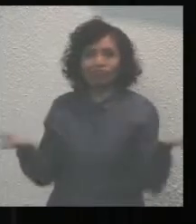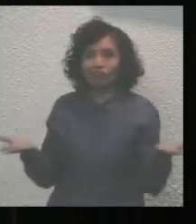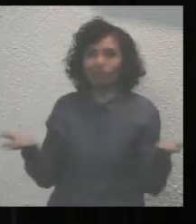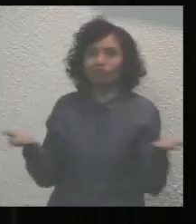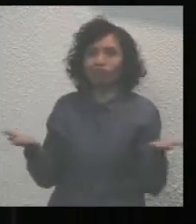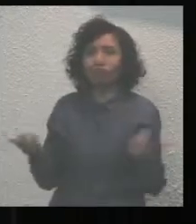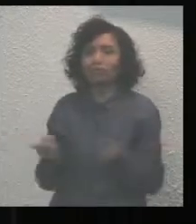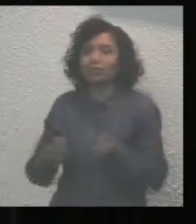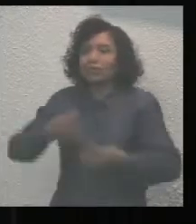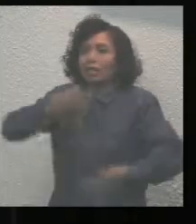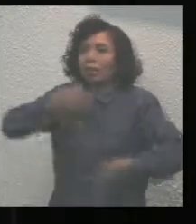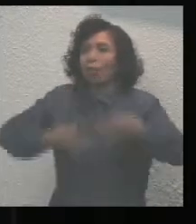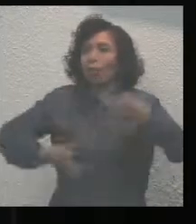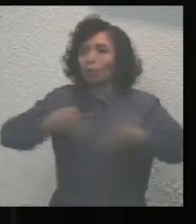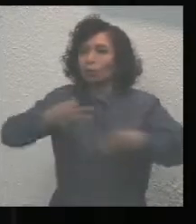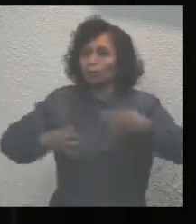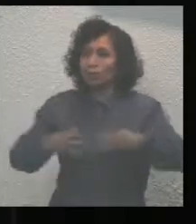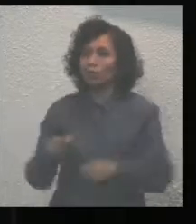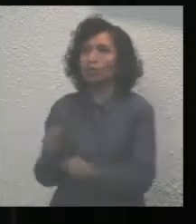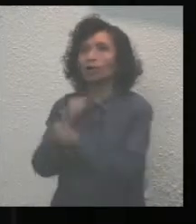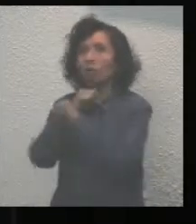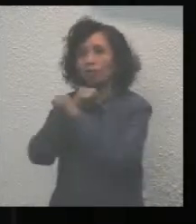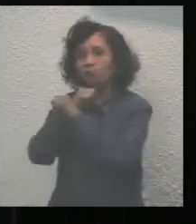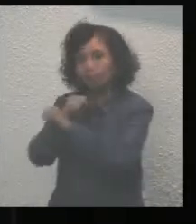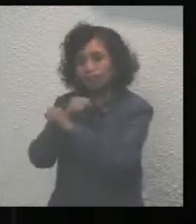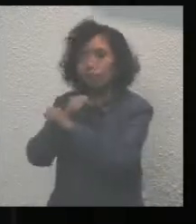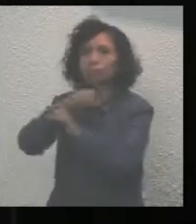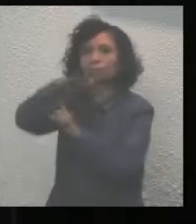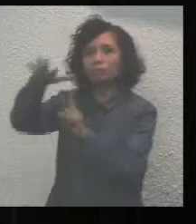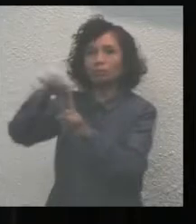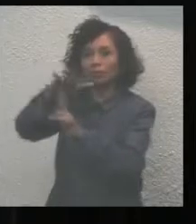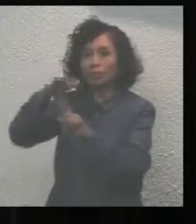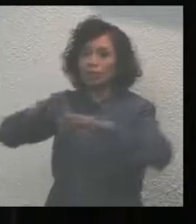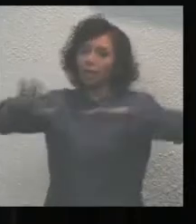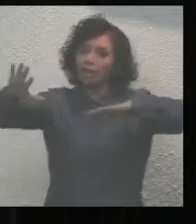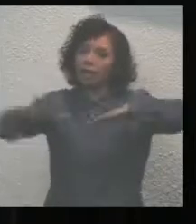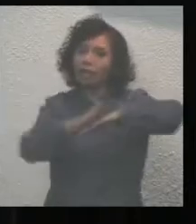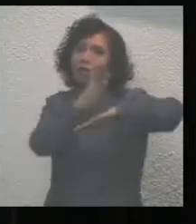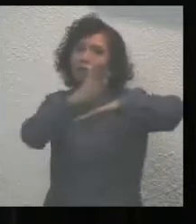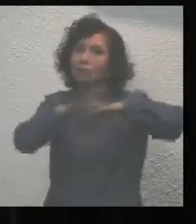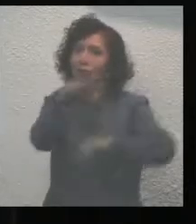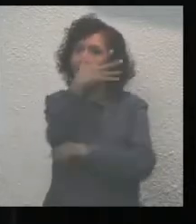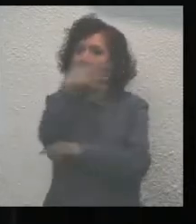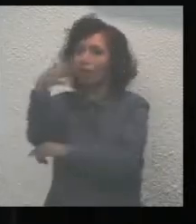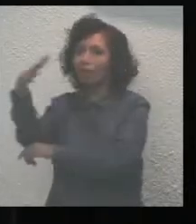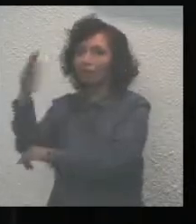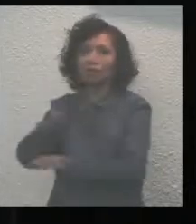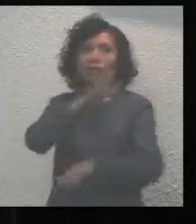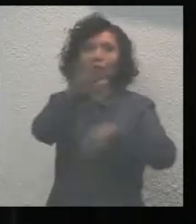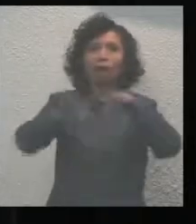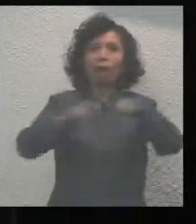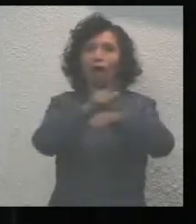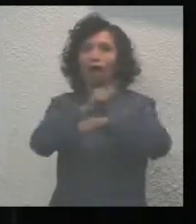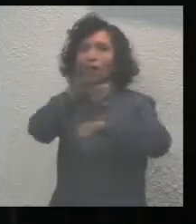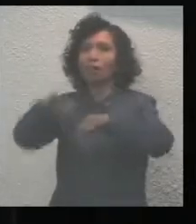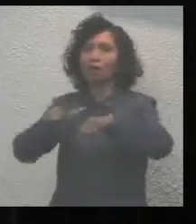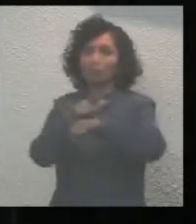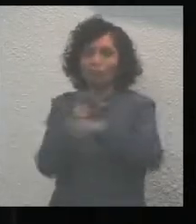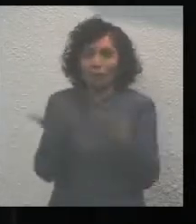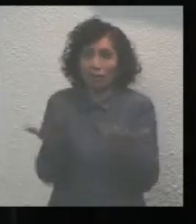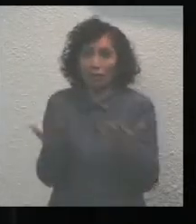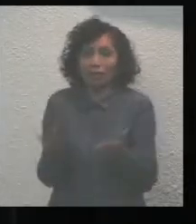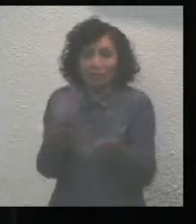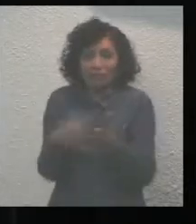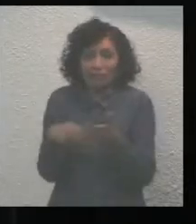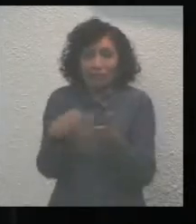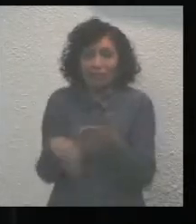impartición de justicia, la protección al medio ambiente, las playas, las selvas y nuestra fauna silvestre y endémica.